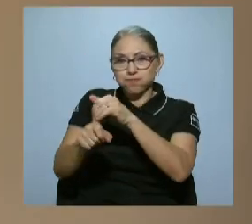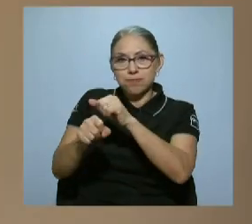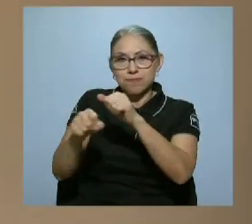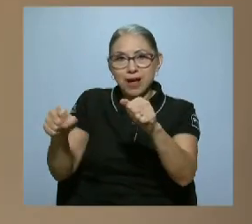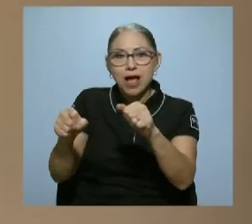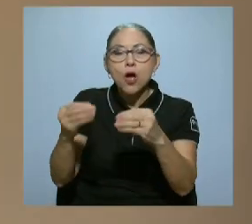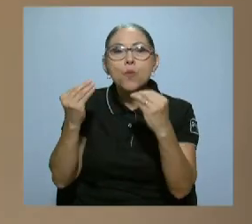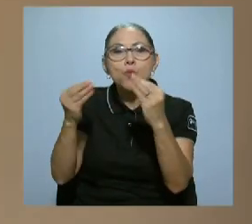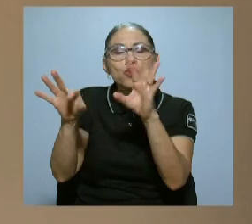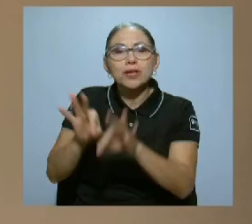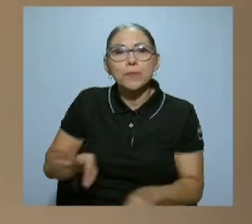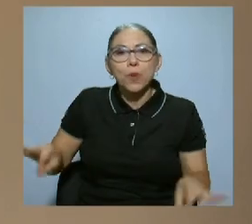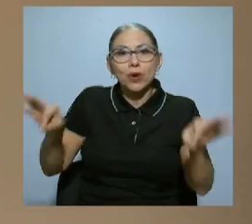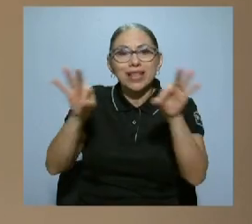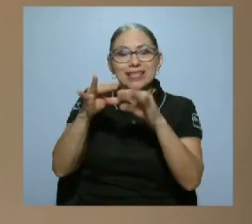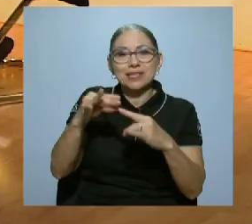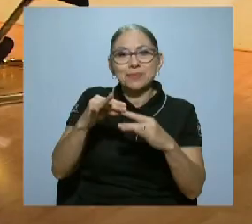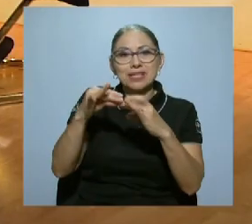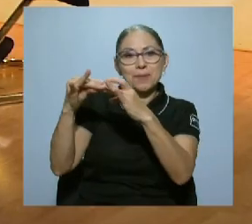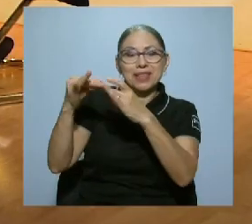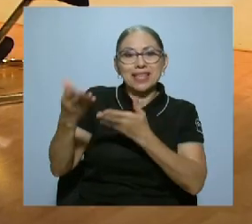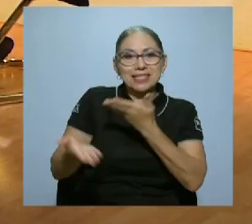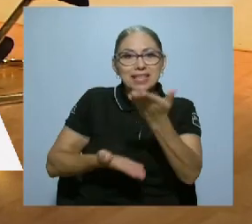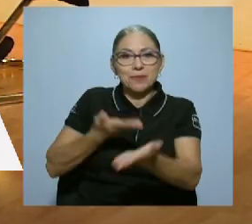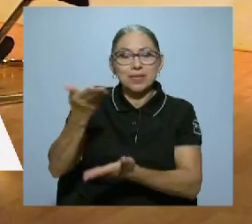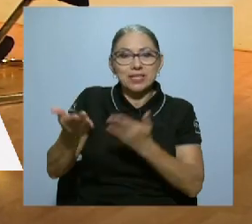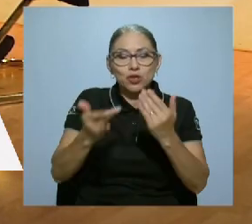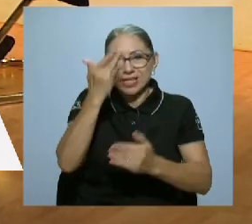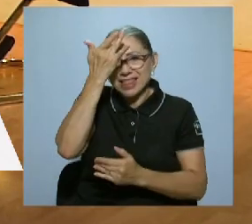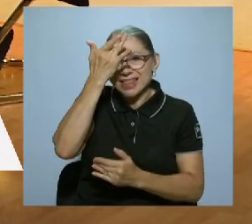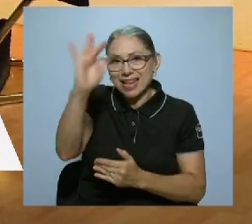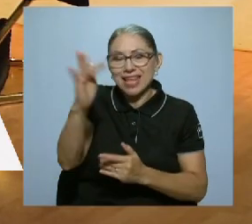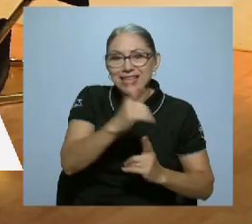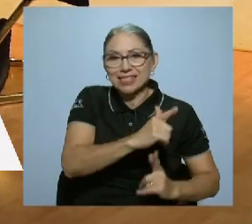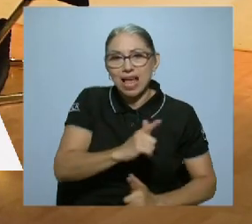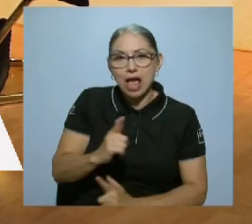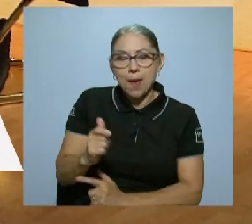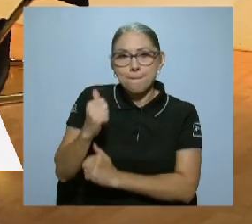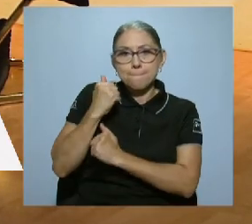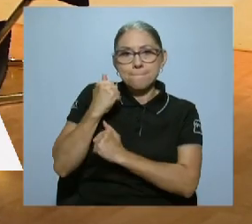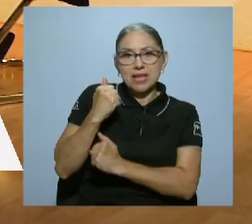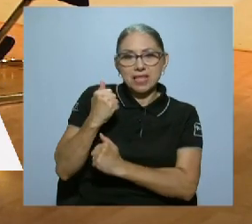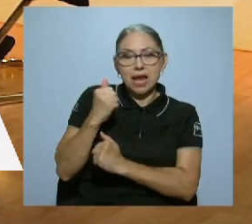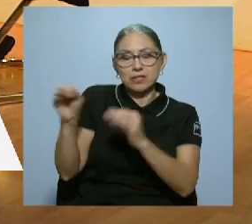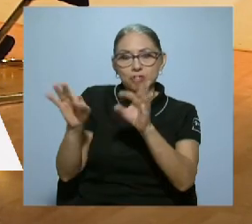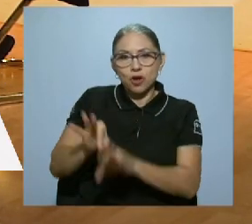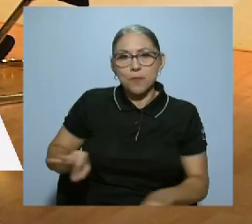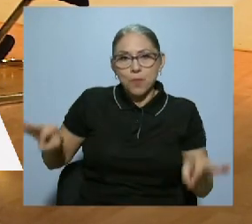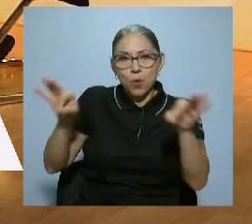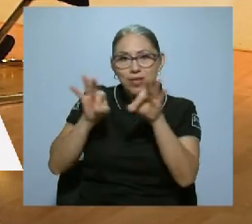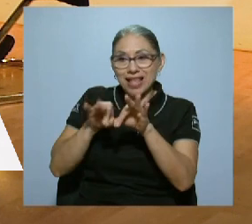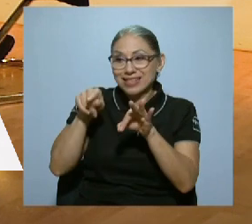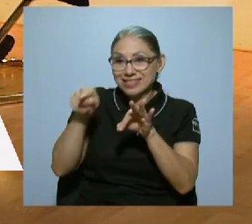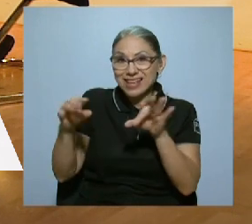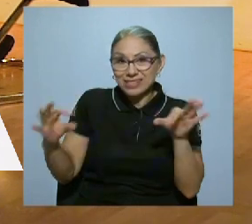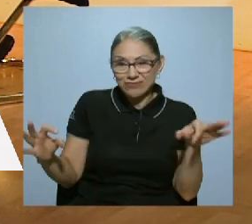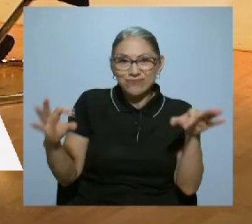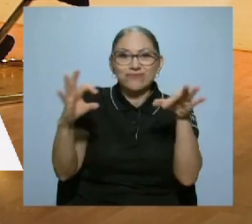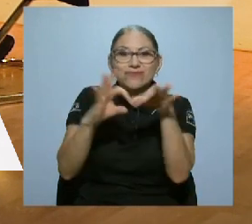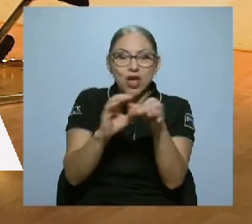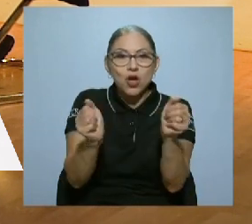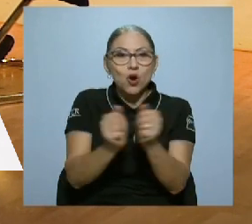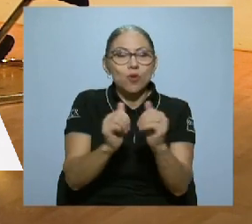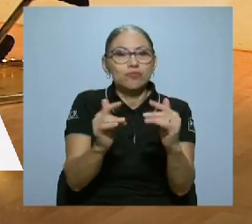los servicios de inteligencia militares son particularmente importantes y han tenido que ver con todo el conflicto, por ejemplo,